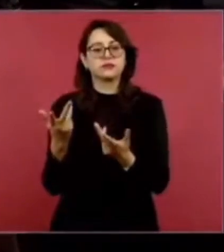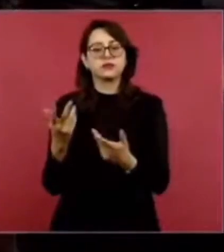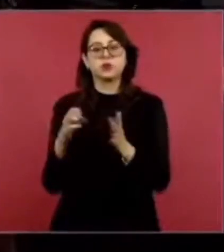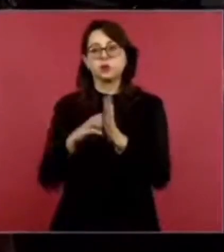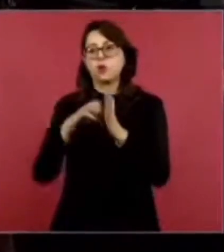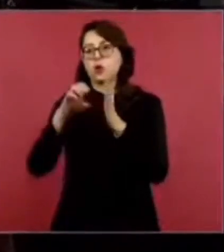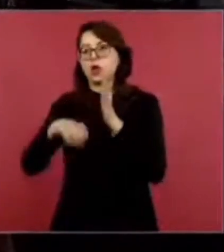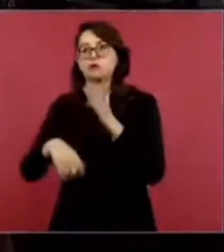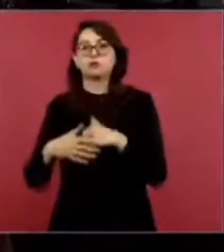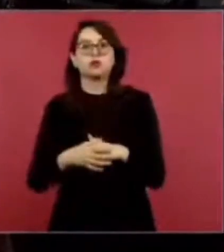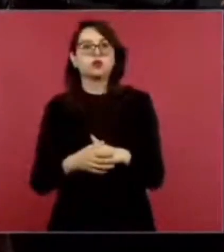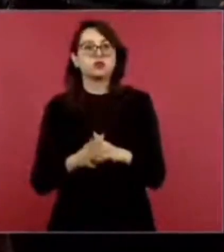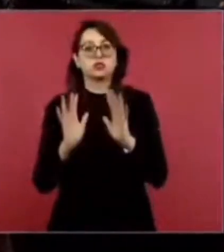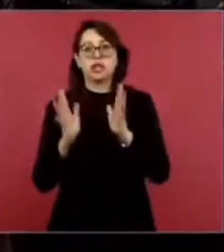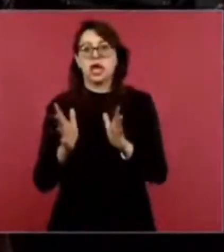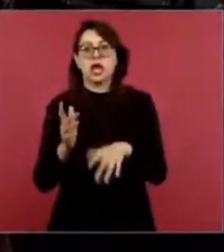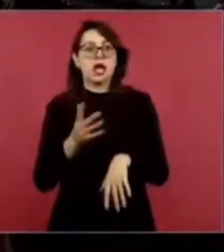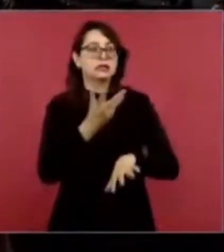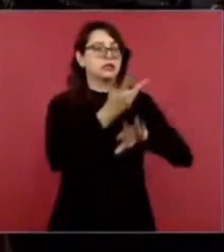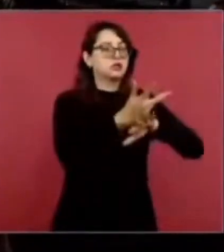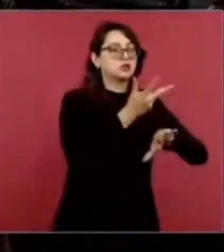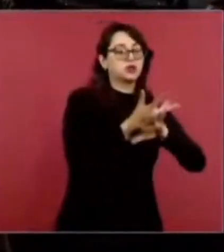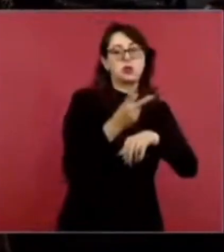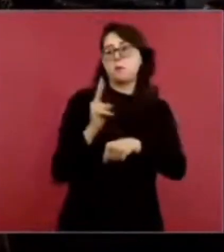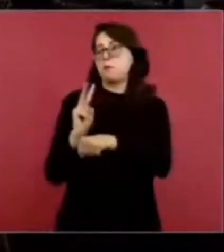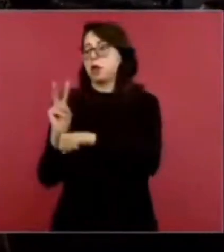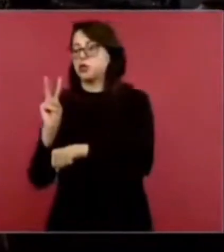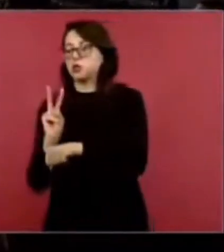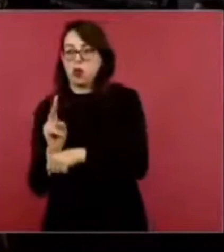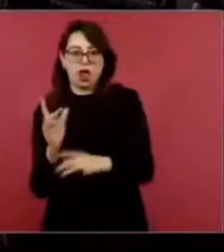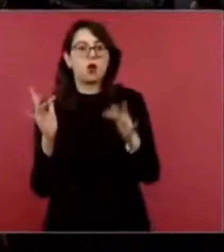Venezuela, que si vemos